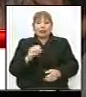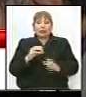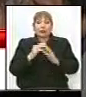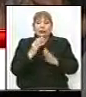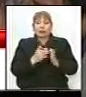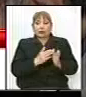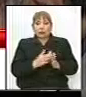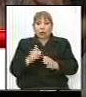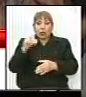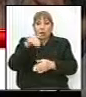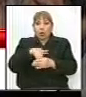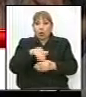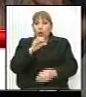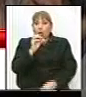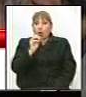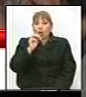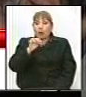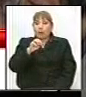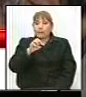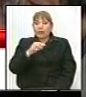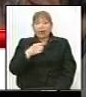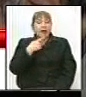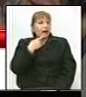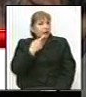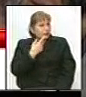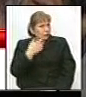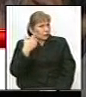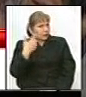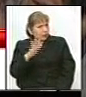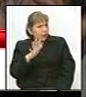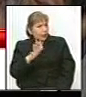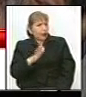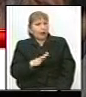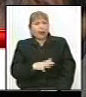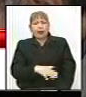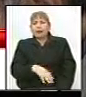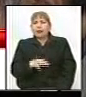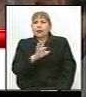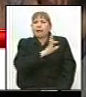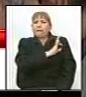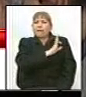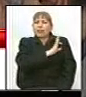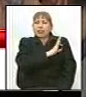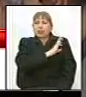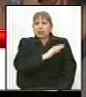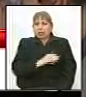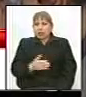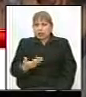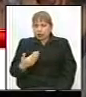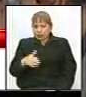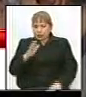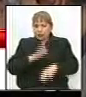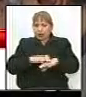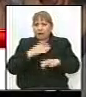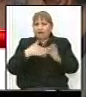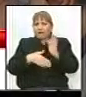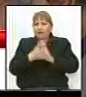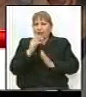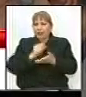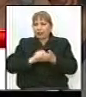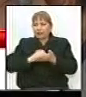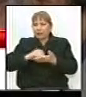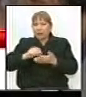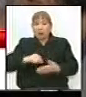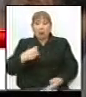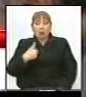Procesos Electorales, OMPE, ha manifestado que ya existe una denuncia ante Fiscalía por el presunto delito de las firmas falsas. Pero